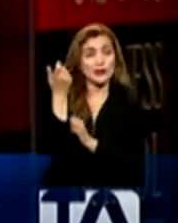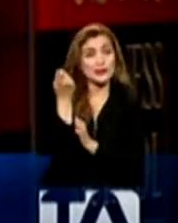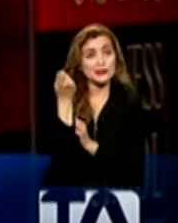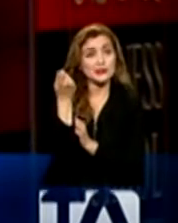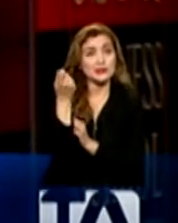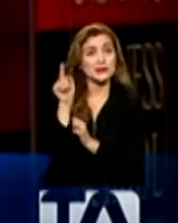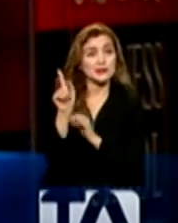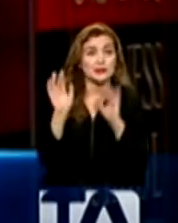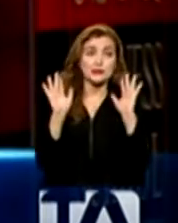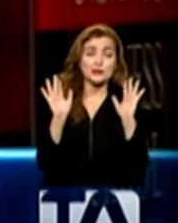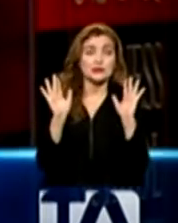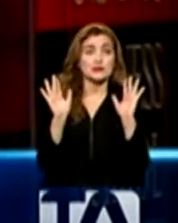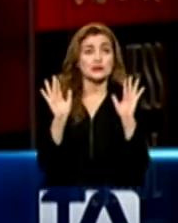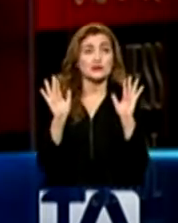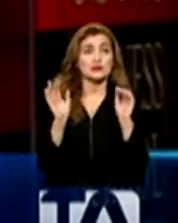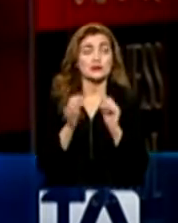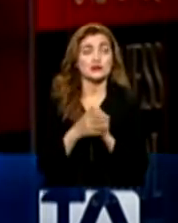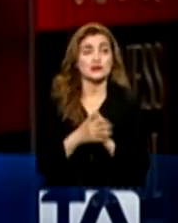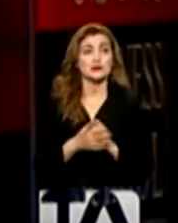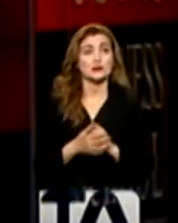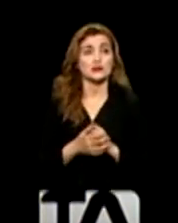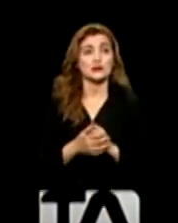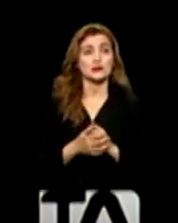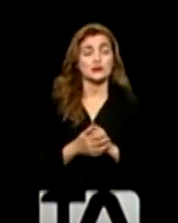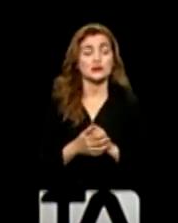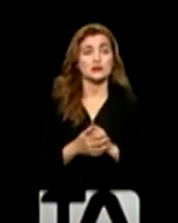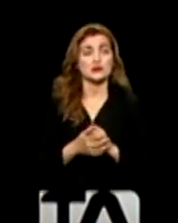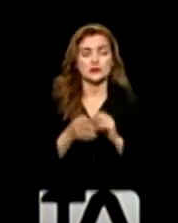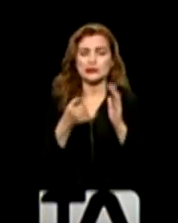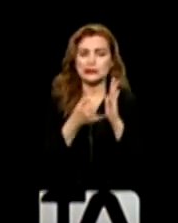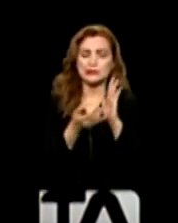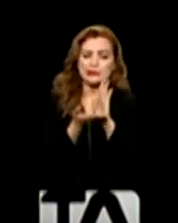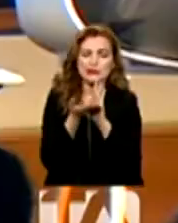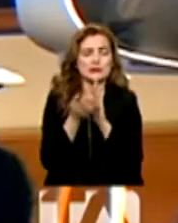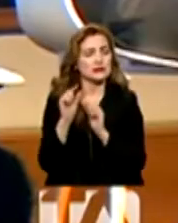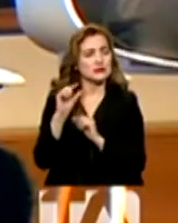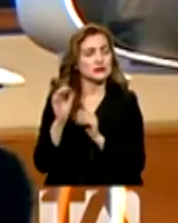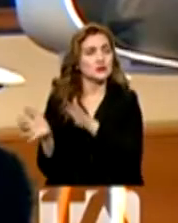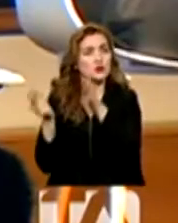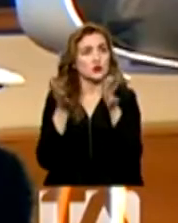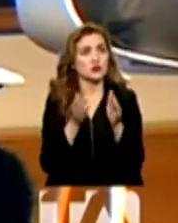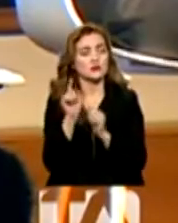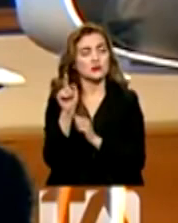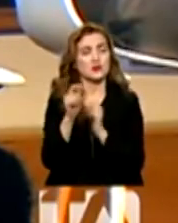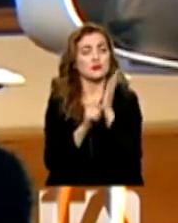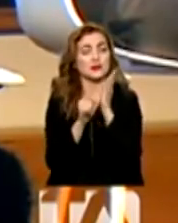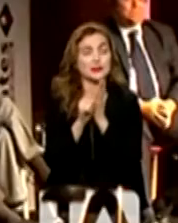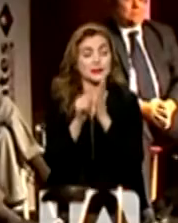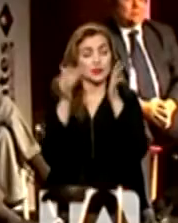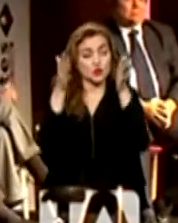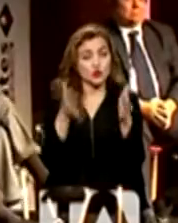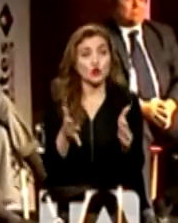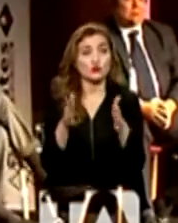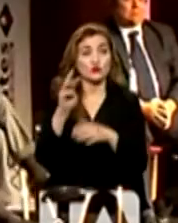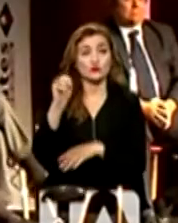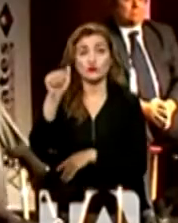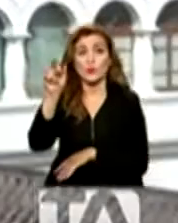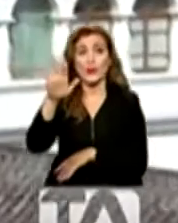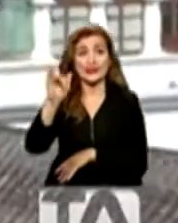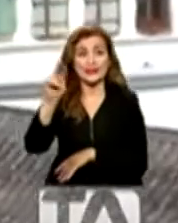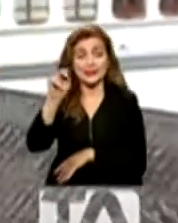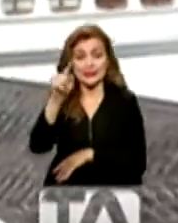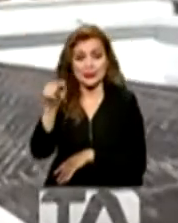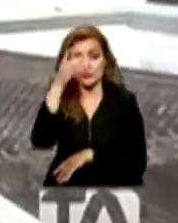incorporar quizás un par de puntos de IVA. El ministro Martínez también pidió a la ciudadanía dar valor al hecho de que tomaron decisiones